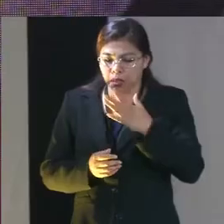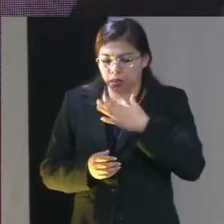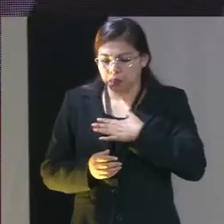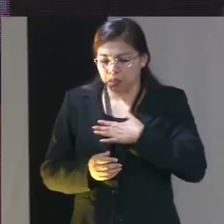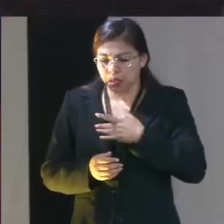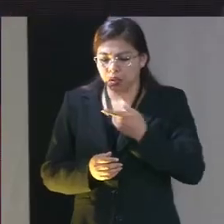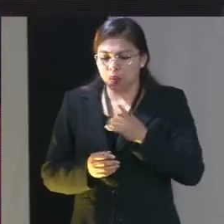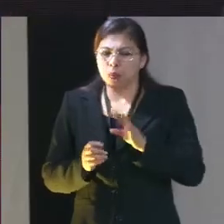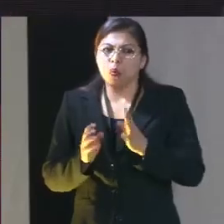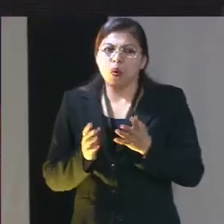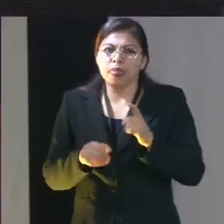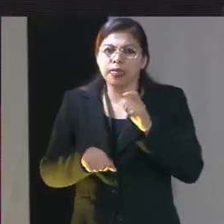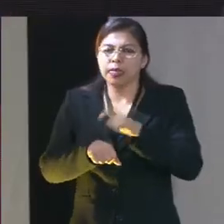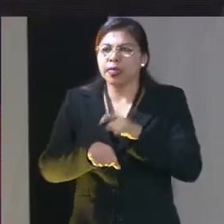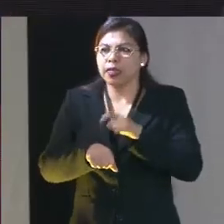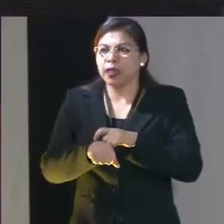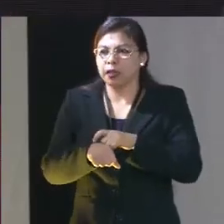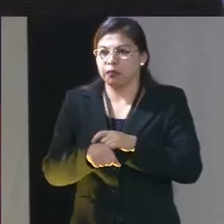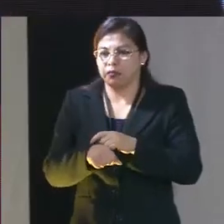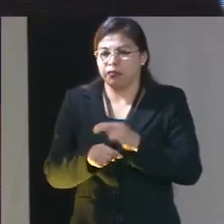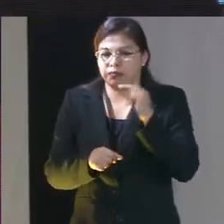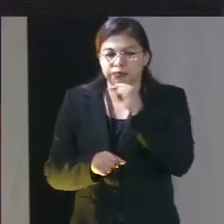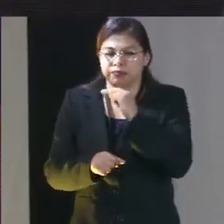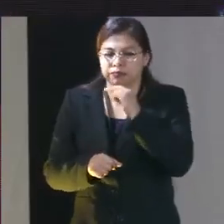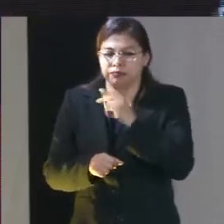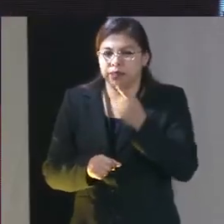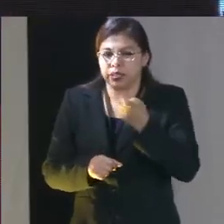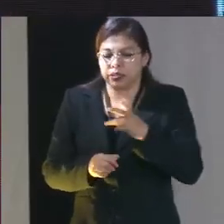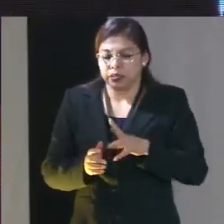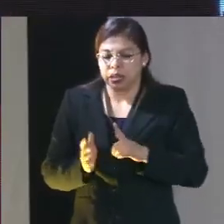paso, como aquí el tiempo nos corretea en las ferias del libro.